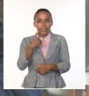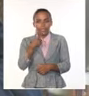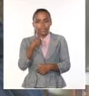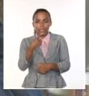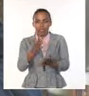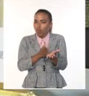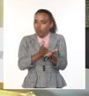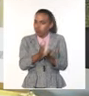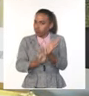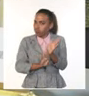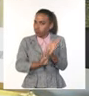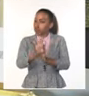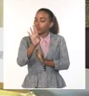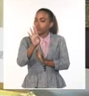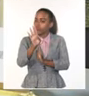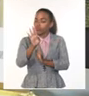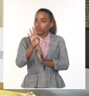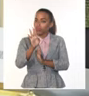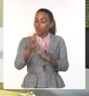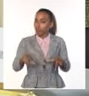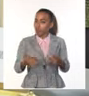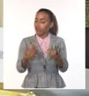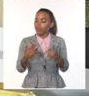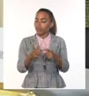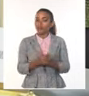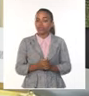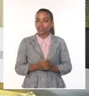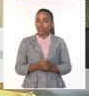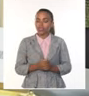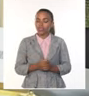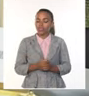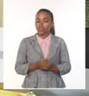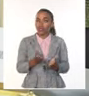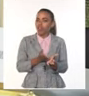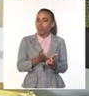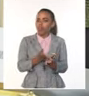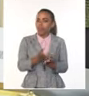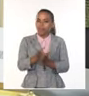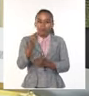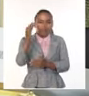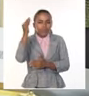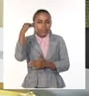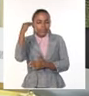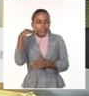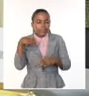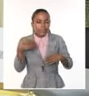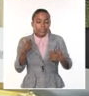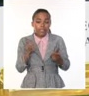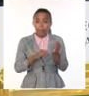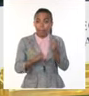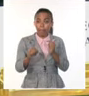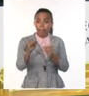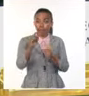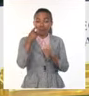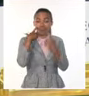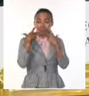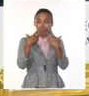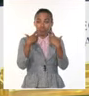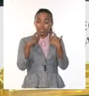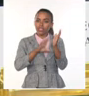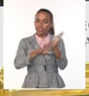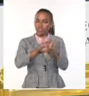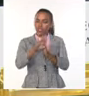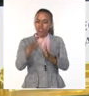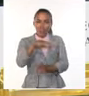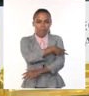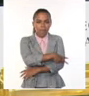implementación. Sin dudas, el camino del conocimiento es clave en el desarrollo de las naciones y por la misma razón